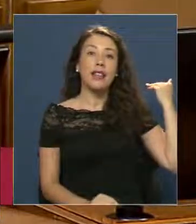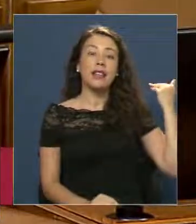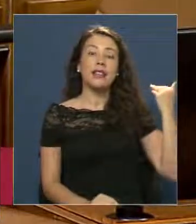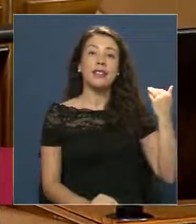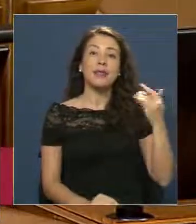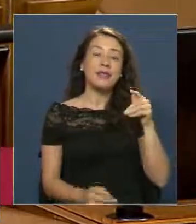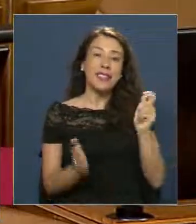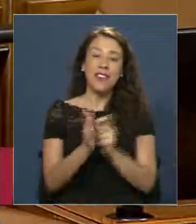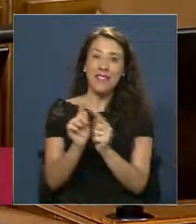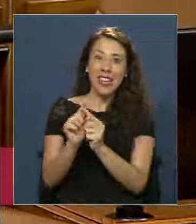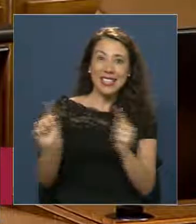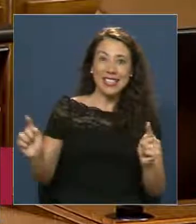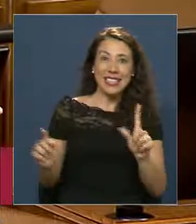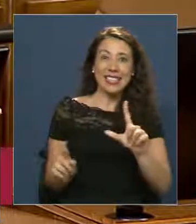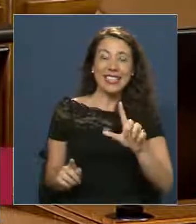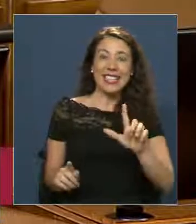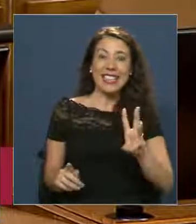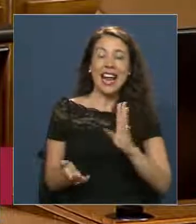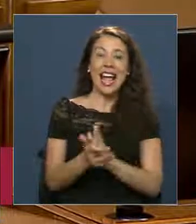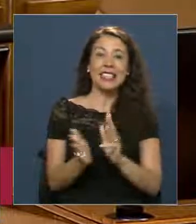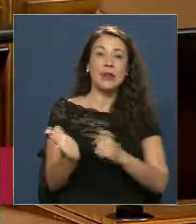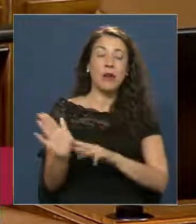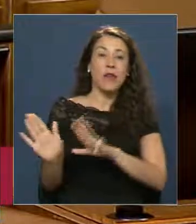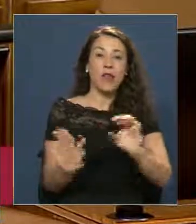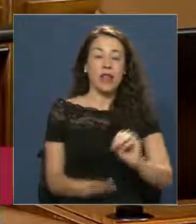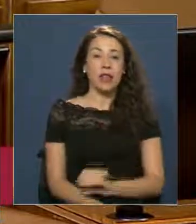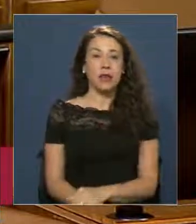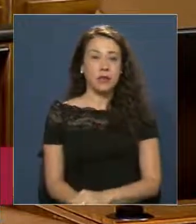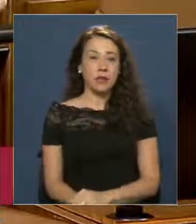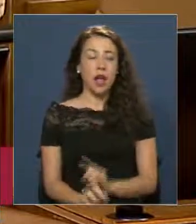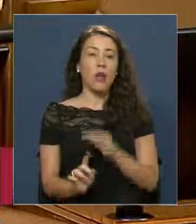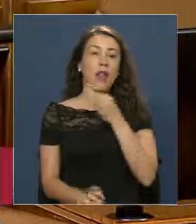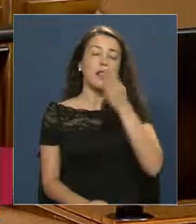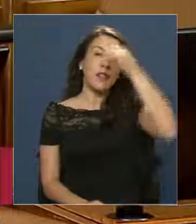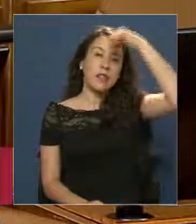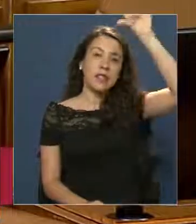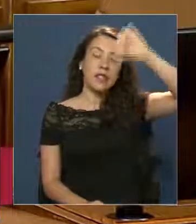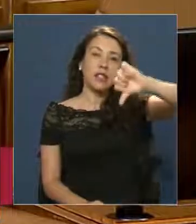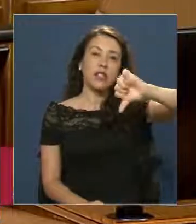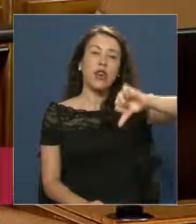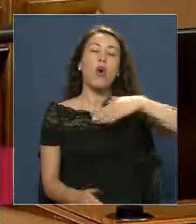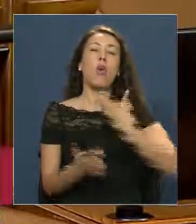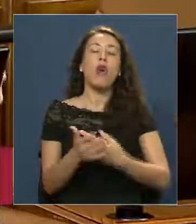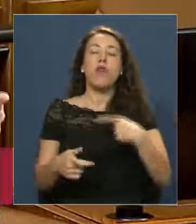dicho periodo. Algunos dicen hay que sancionar